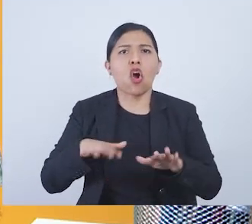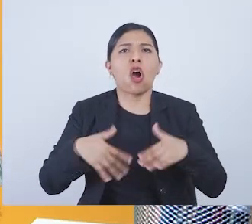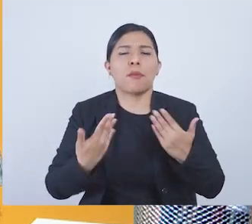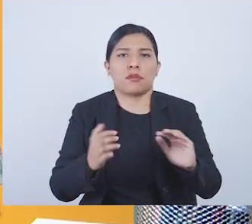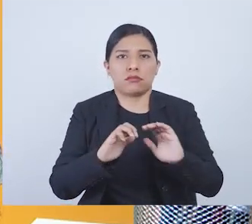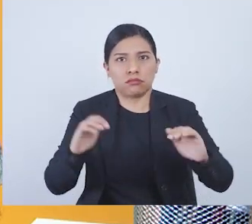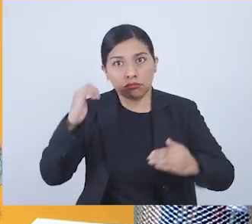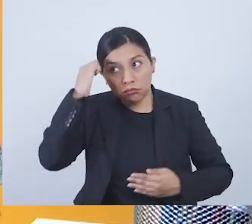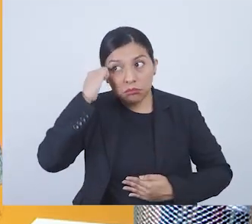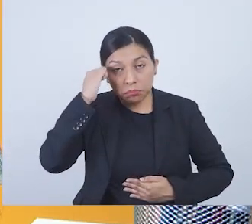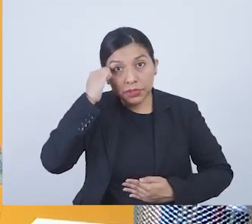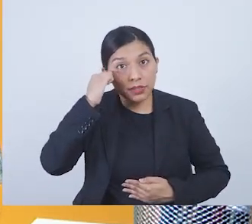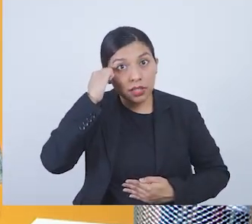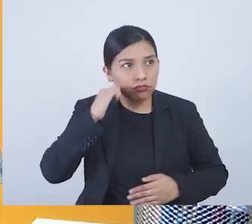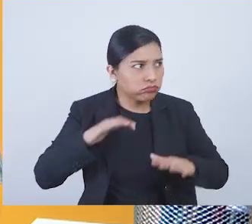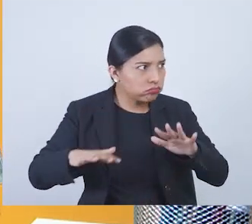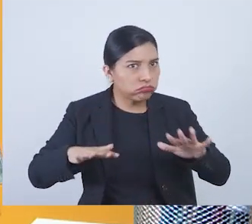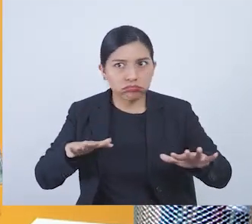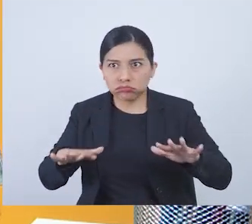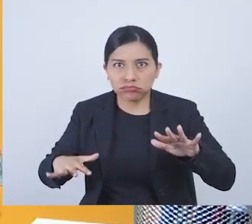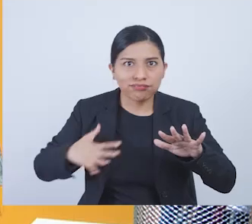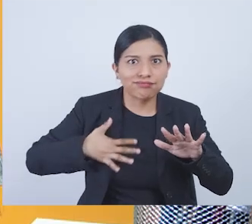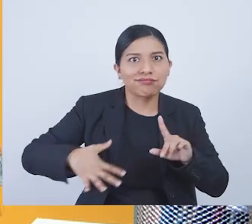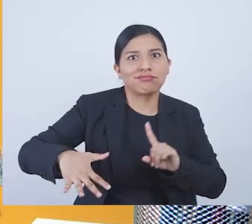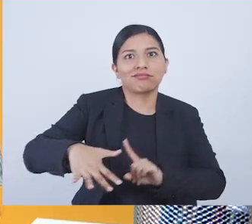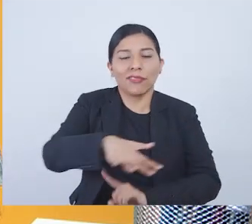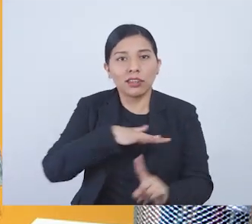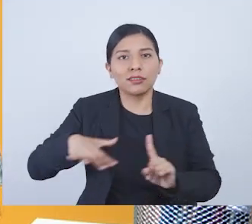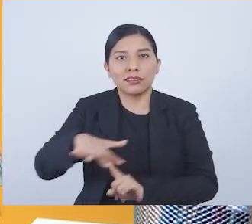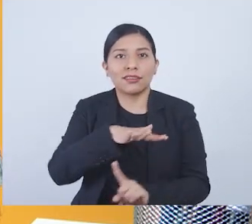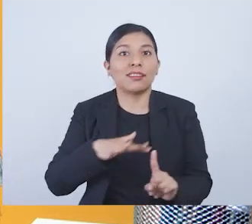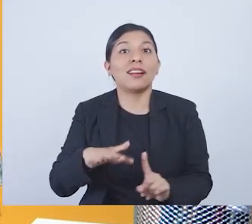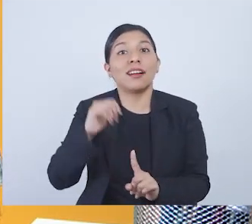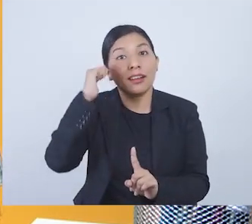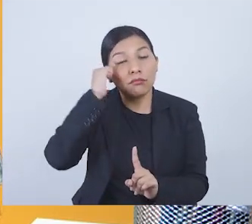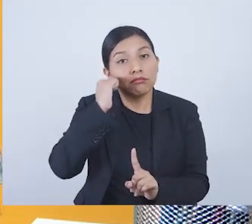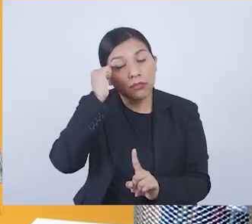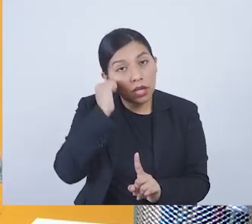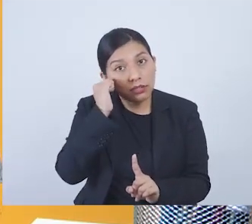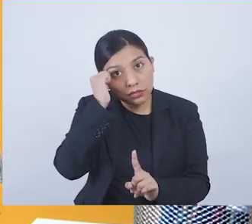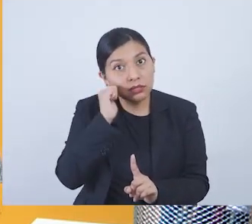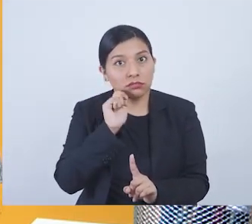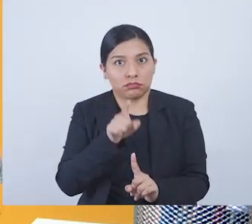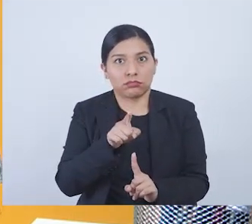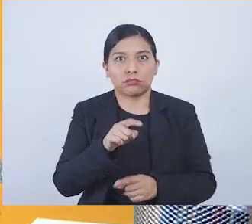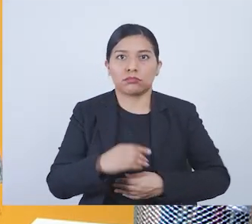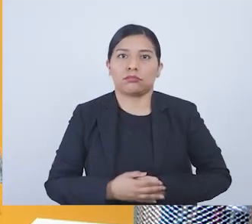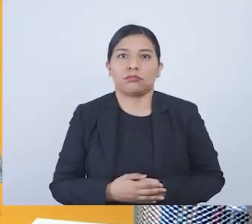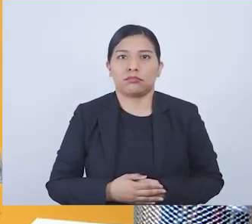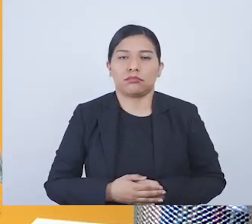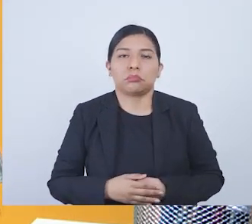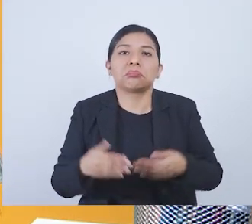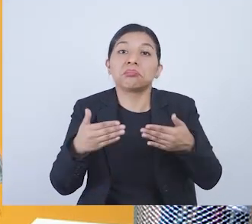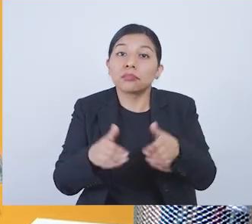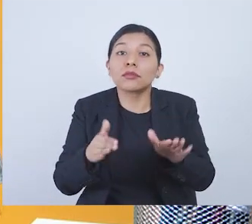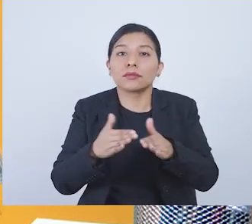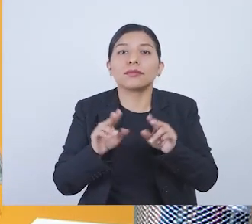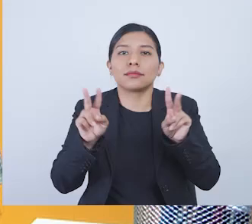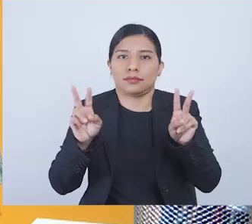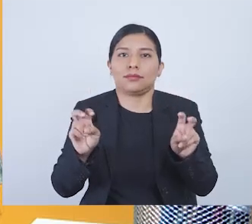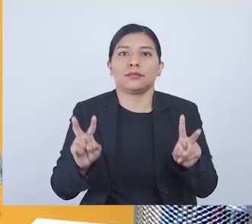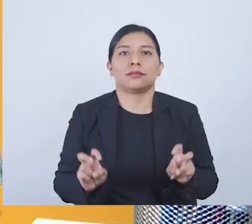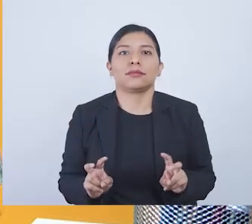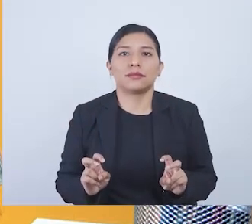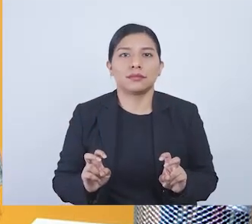esas cuestiones, porque su estructura, según la anatomía, no está preparada para contenidos que van a